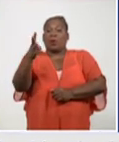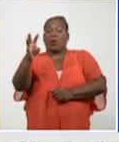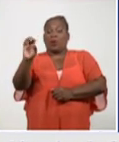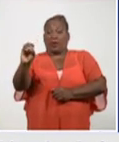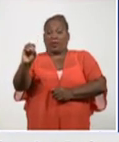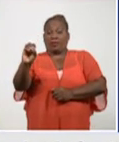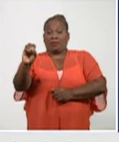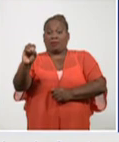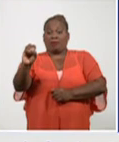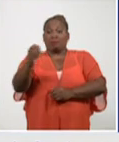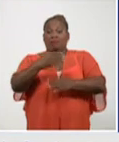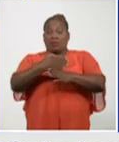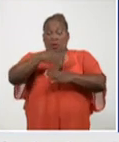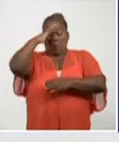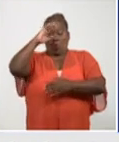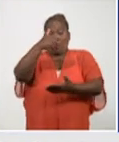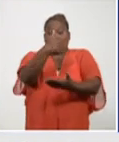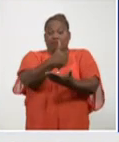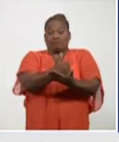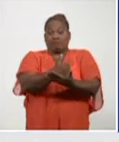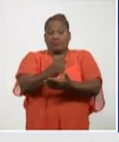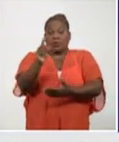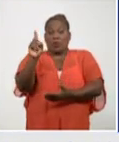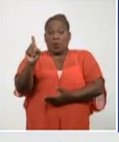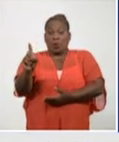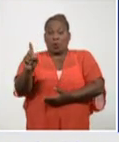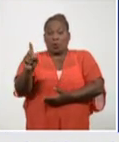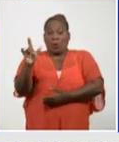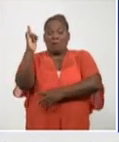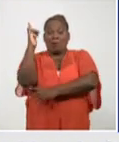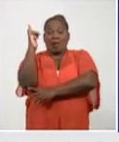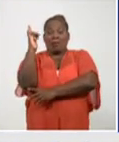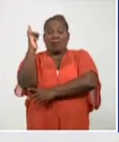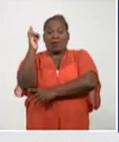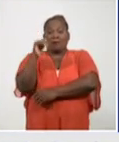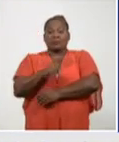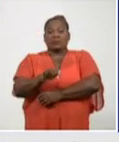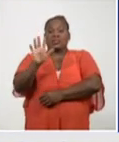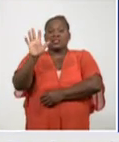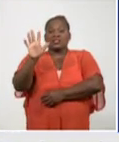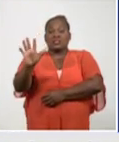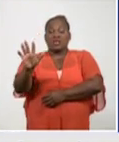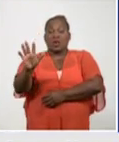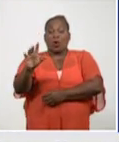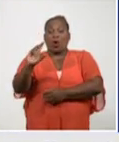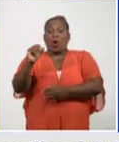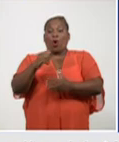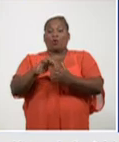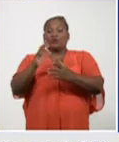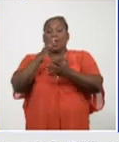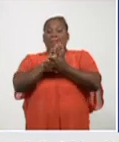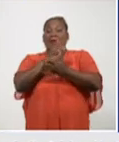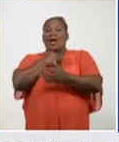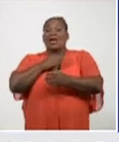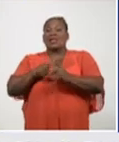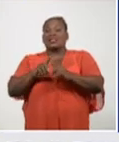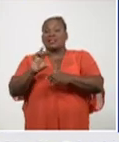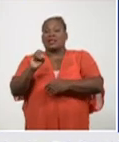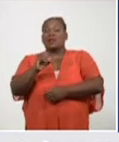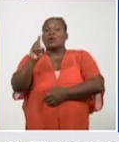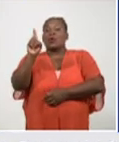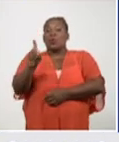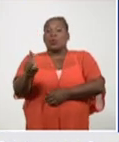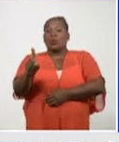municipio Santiago, 1 de Palma Soriano, 5 de Contramaestre y 1 del municipio